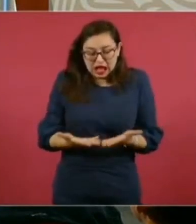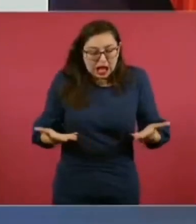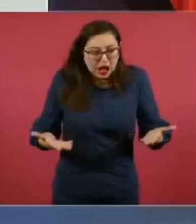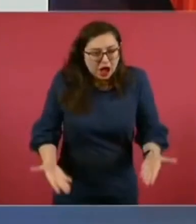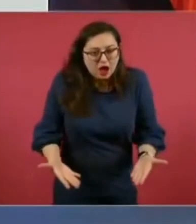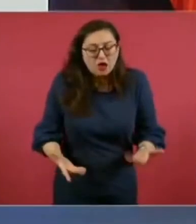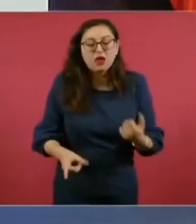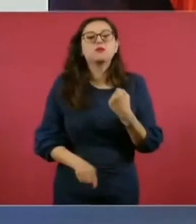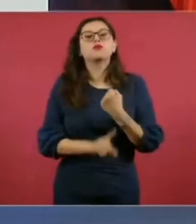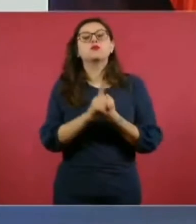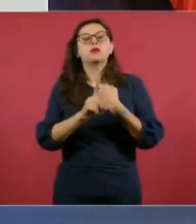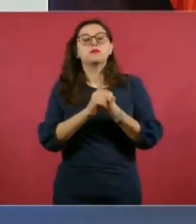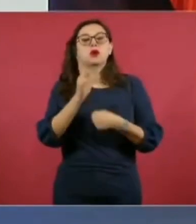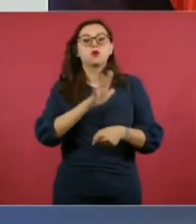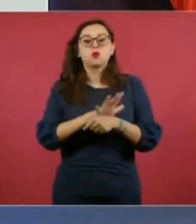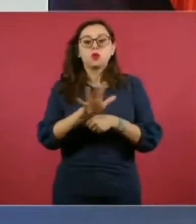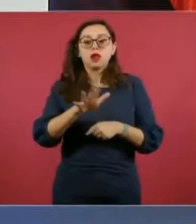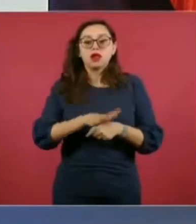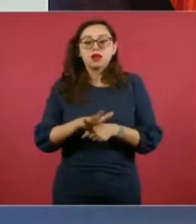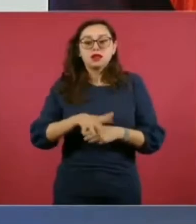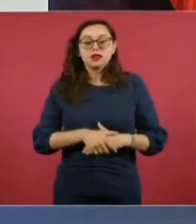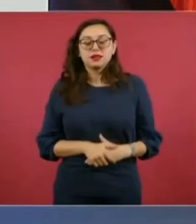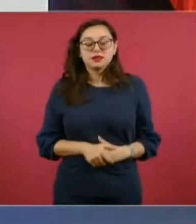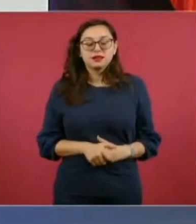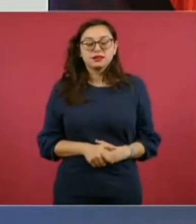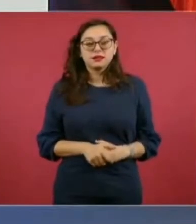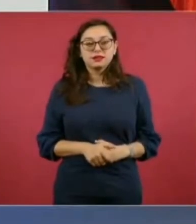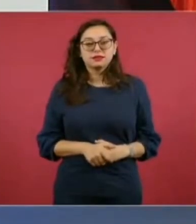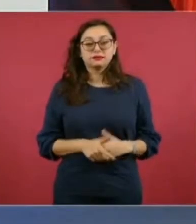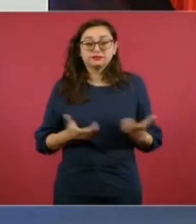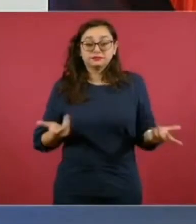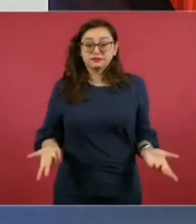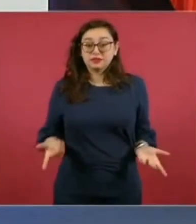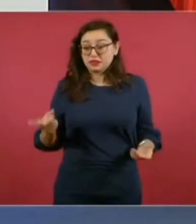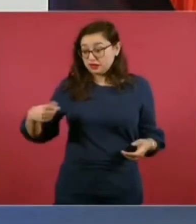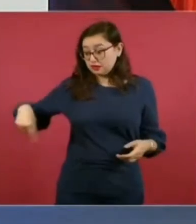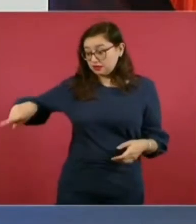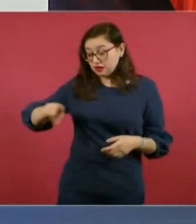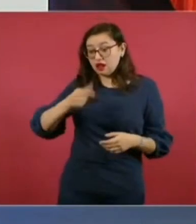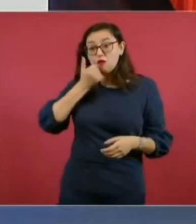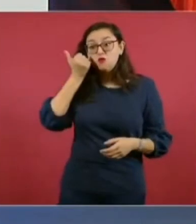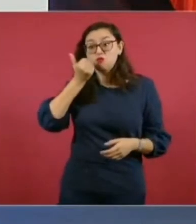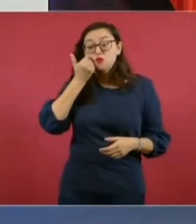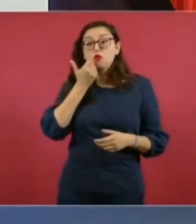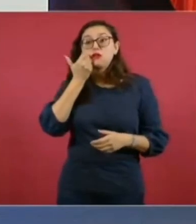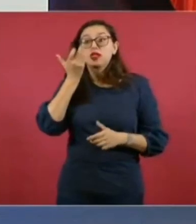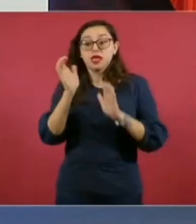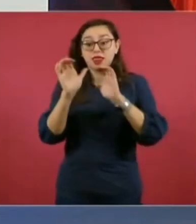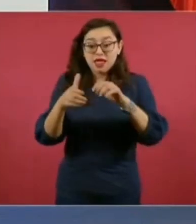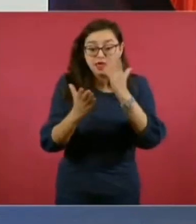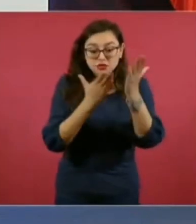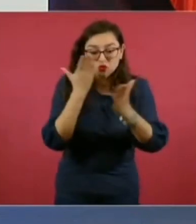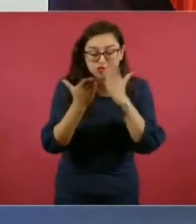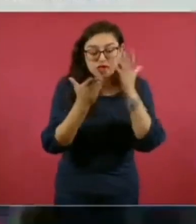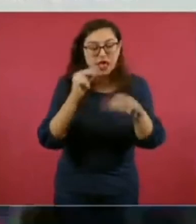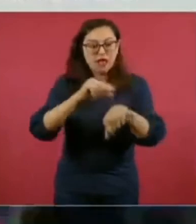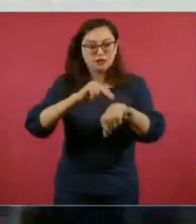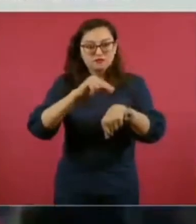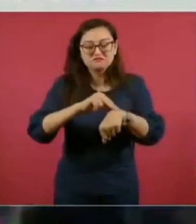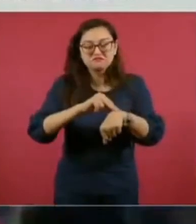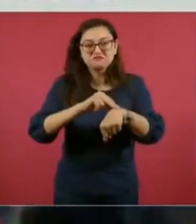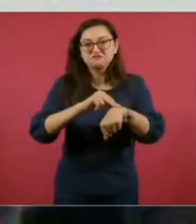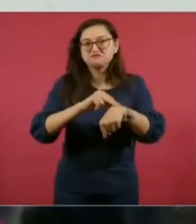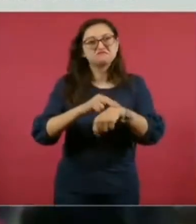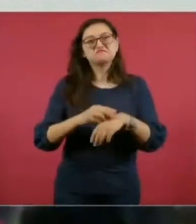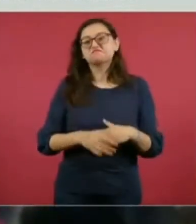educación. No tenemos en México los médicos ni los especialistas que requiere el